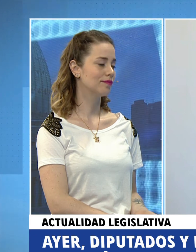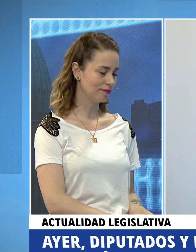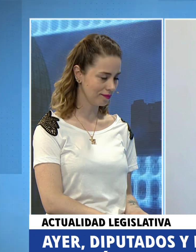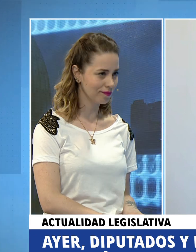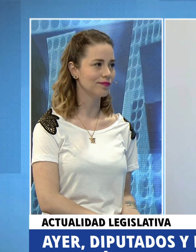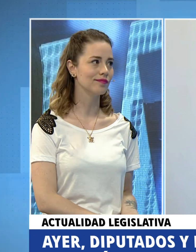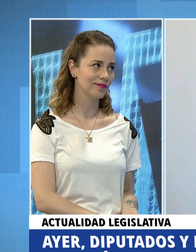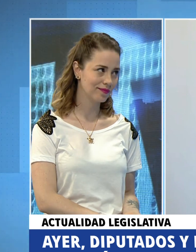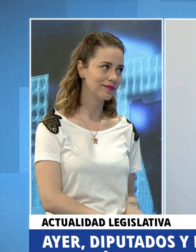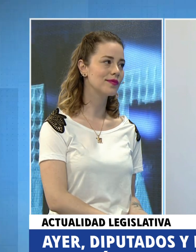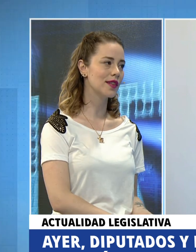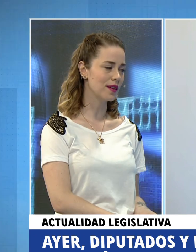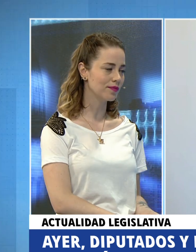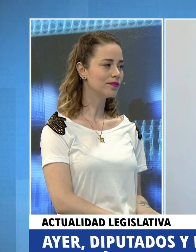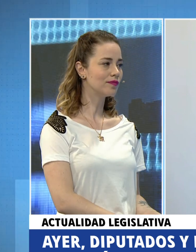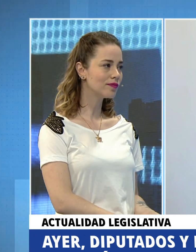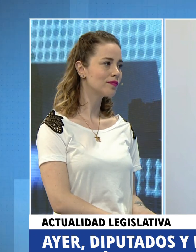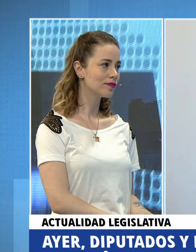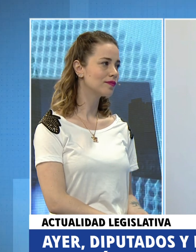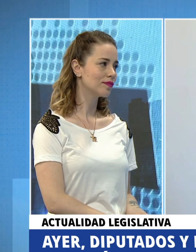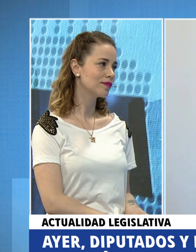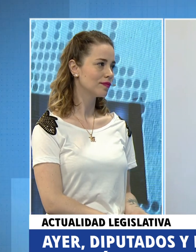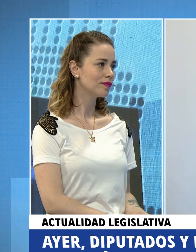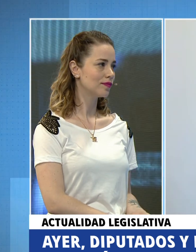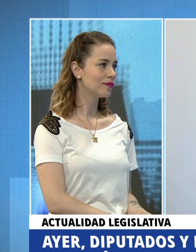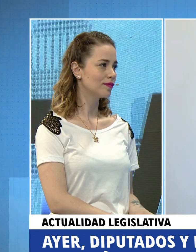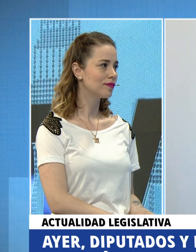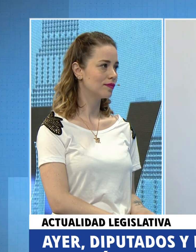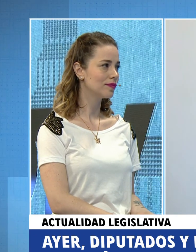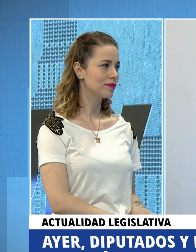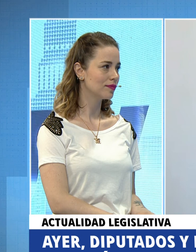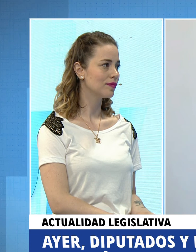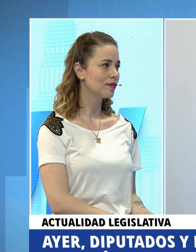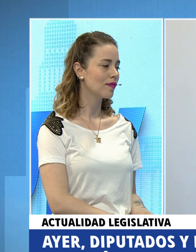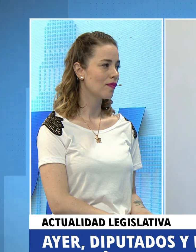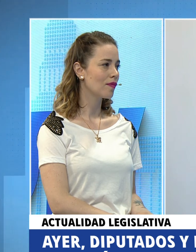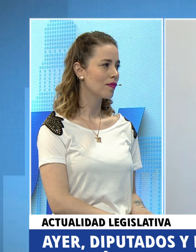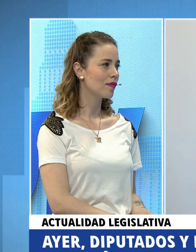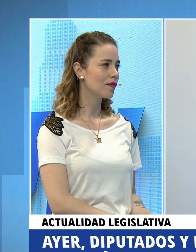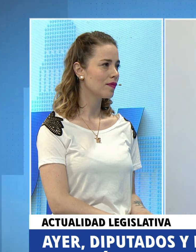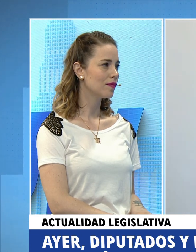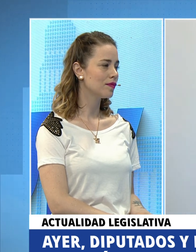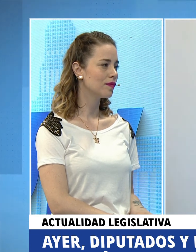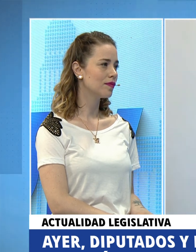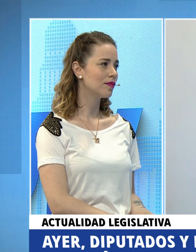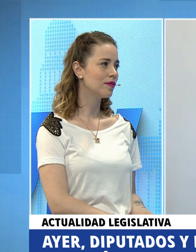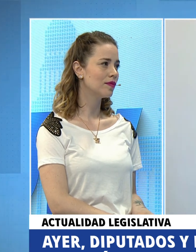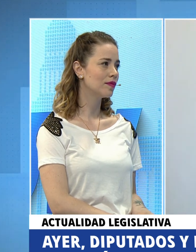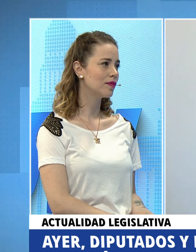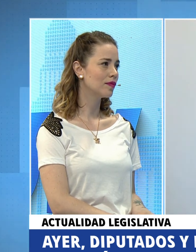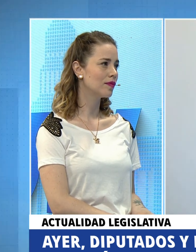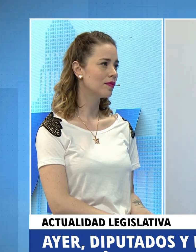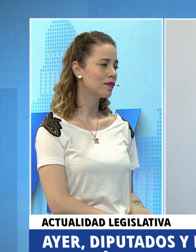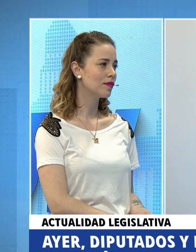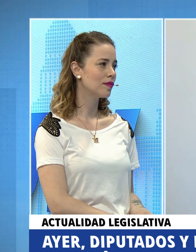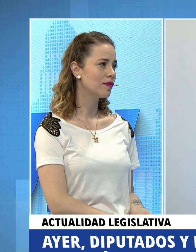de las PASO el año que viene, por el tema de la pandemia y los gastos que significa esa elección. Y el enojo de Mario Negri vino